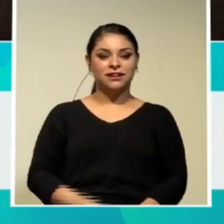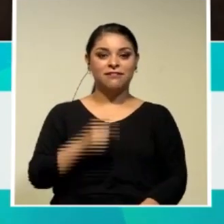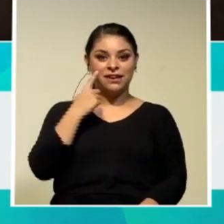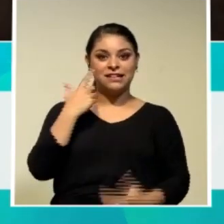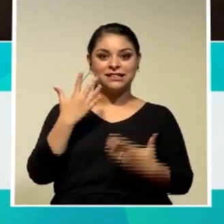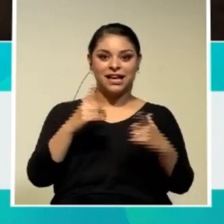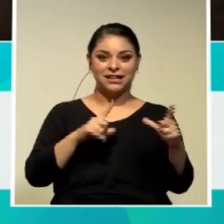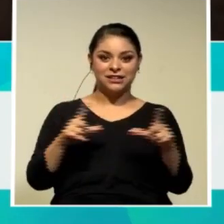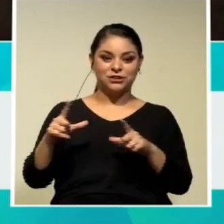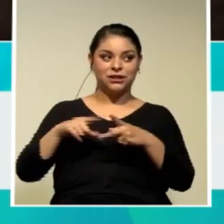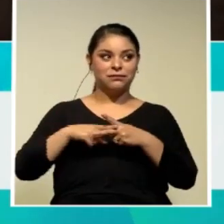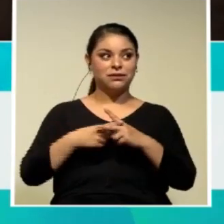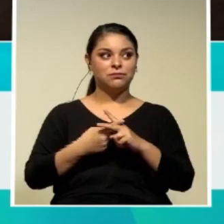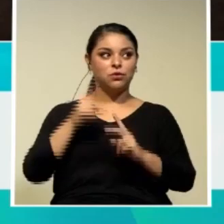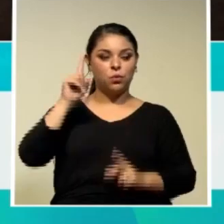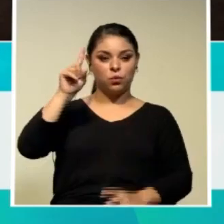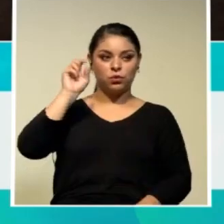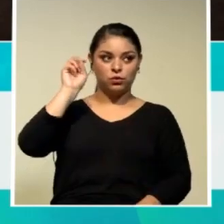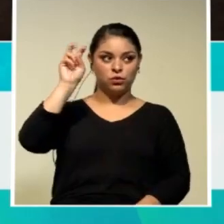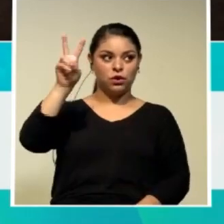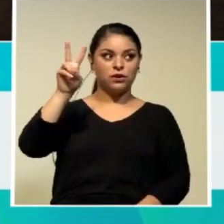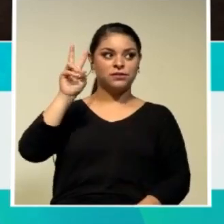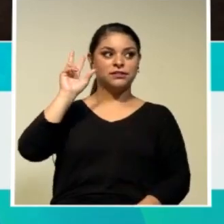ya. Empecemos.